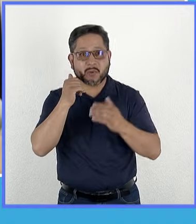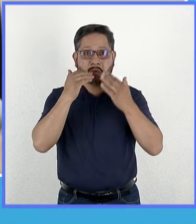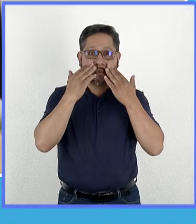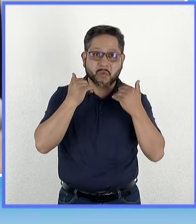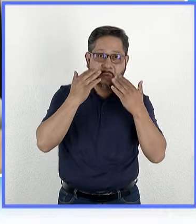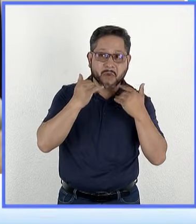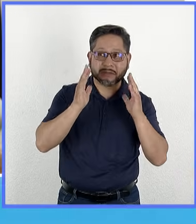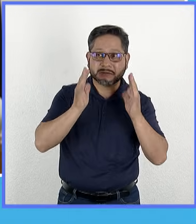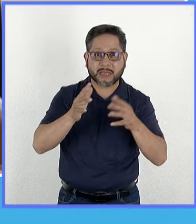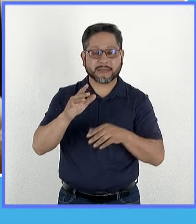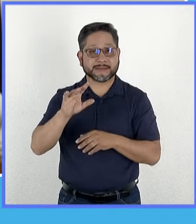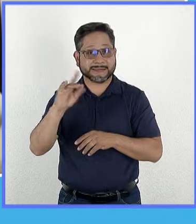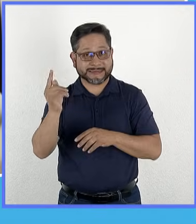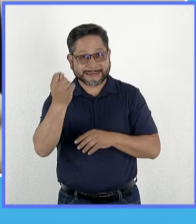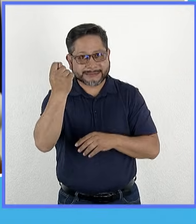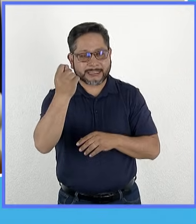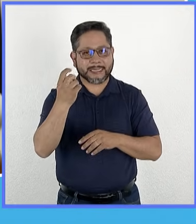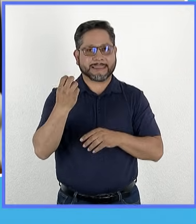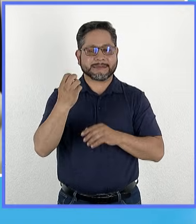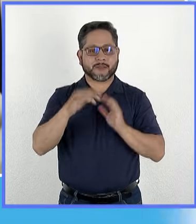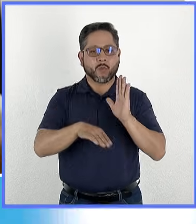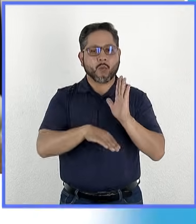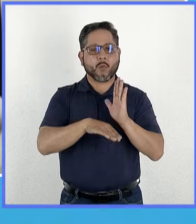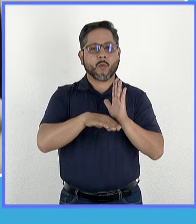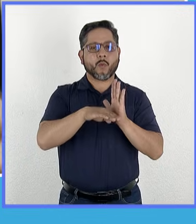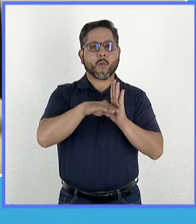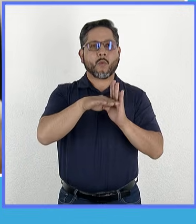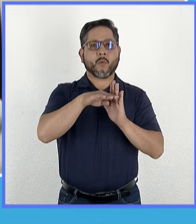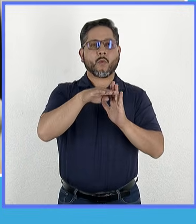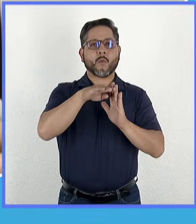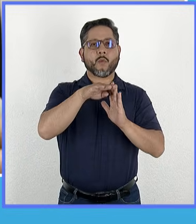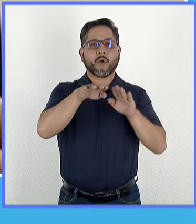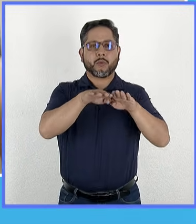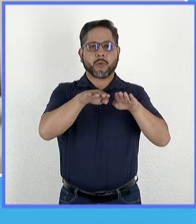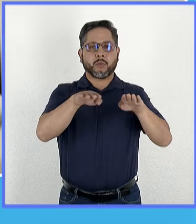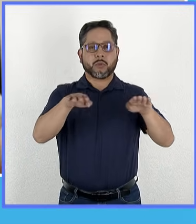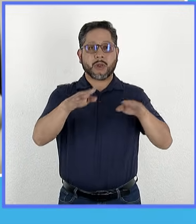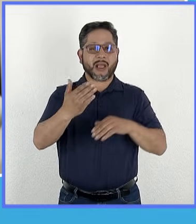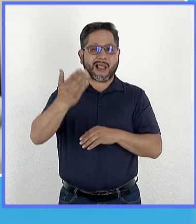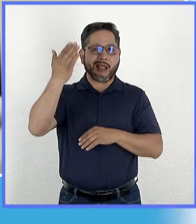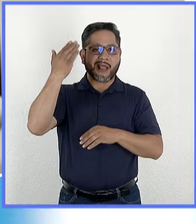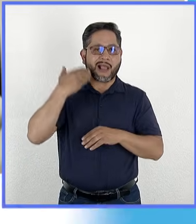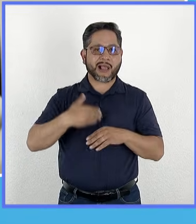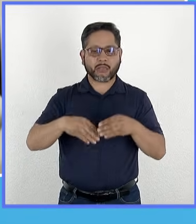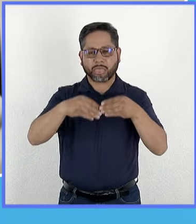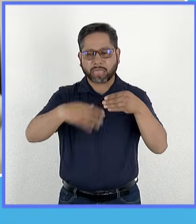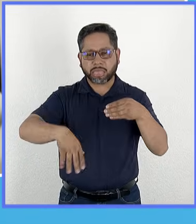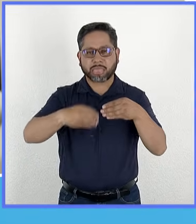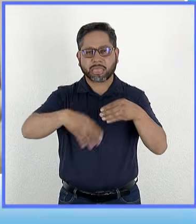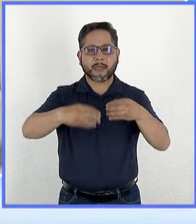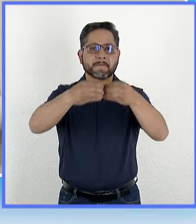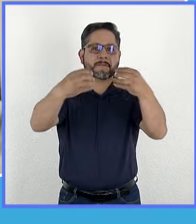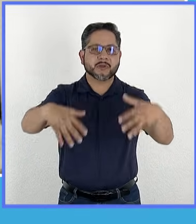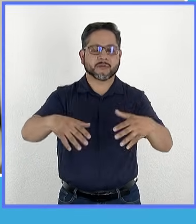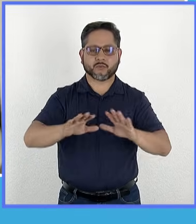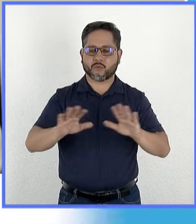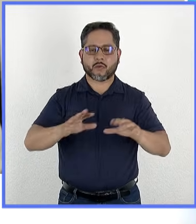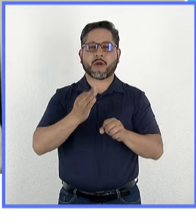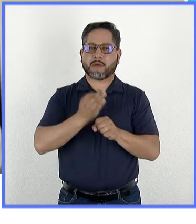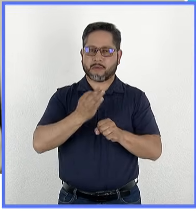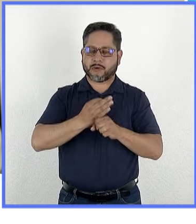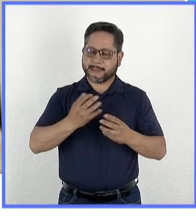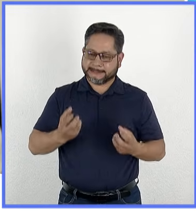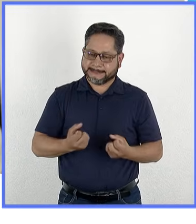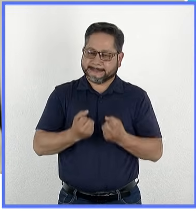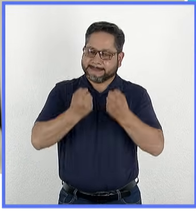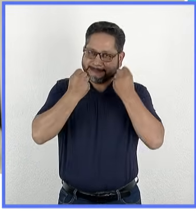después de la tecnificación, tengamos este volumen recuperado que salvamos, que antes lo perdíamos, es el